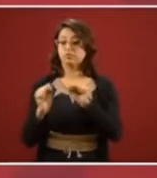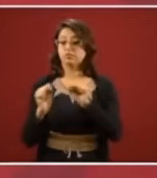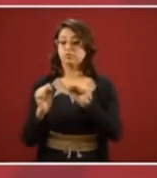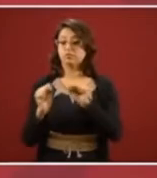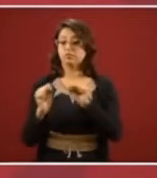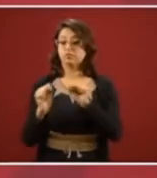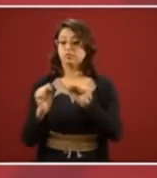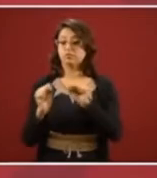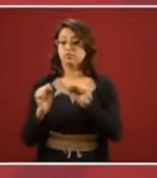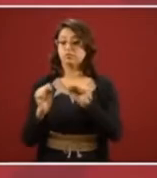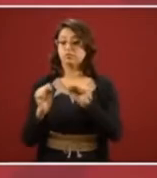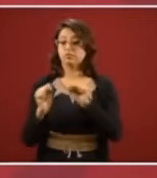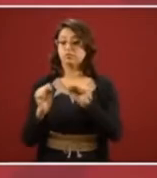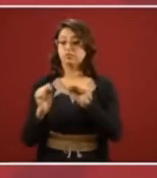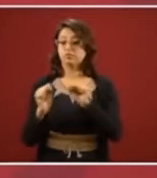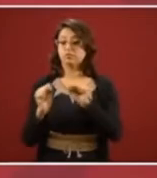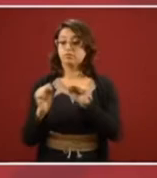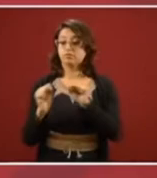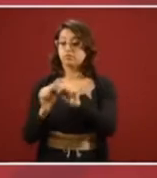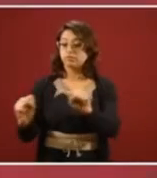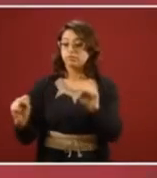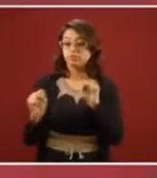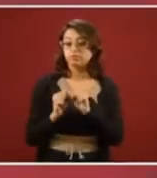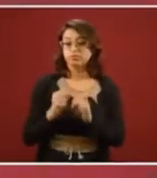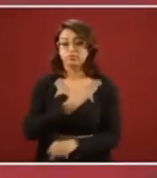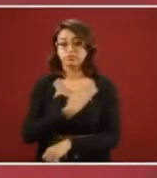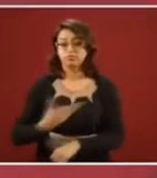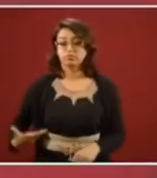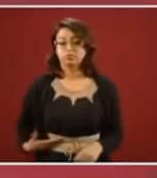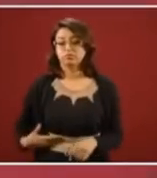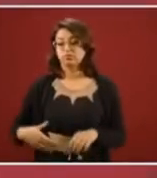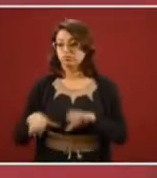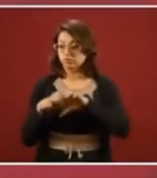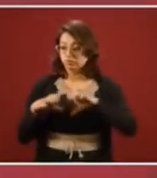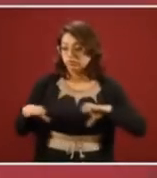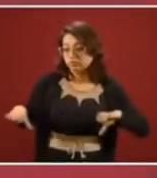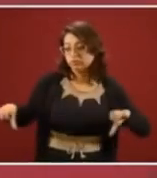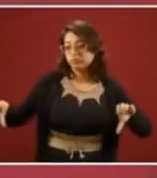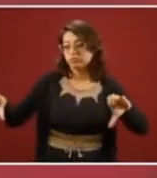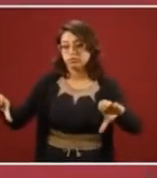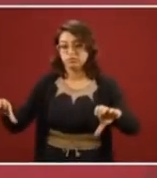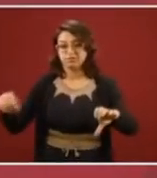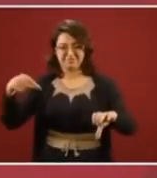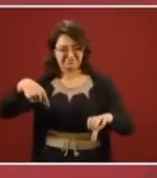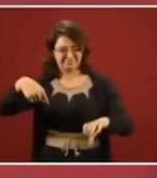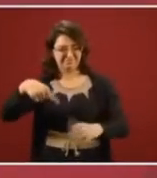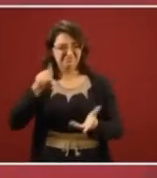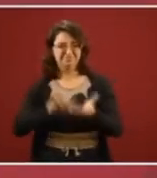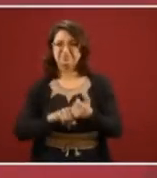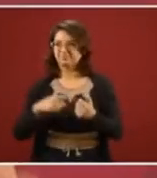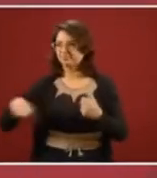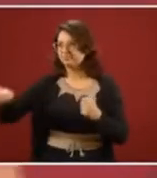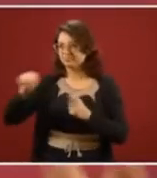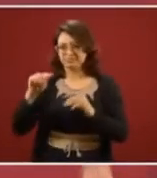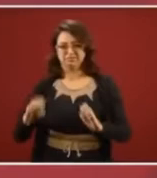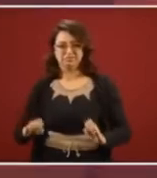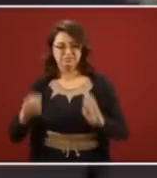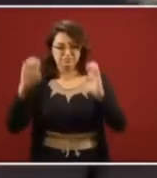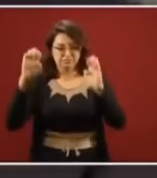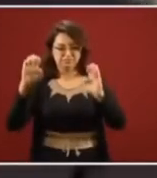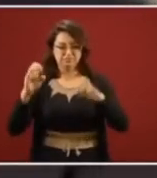presidentes del everest lo que se conoce como